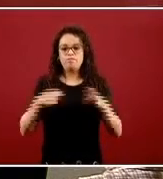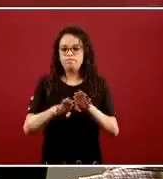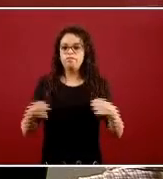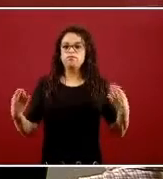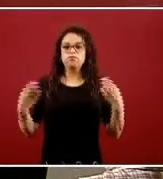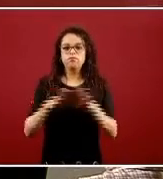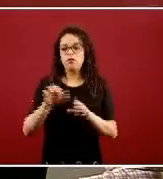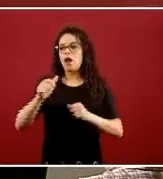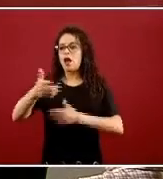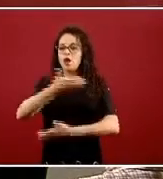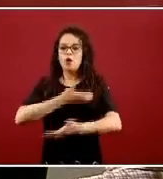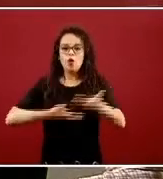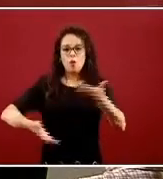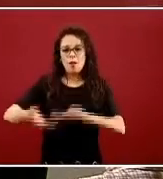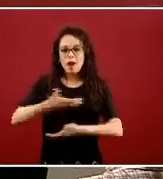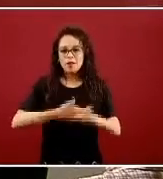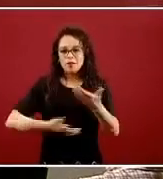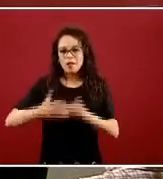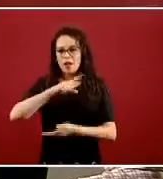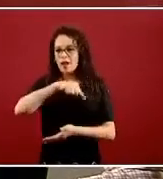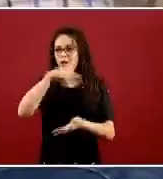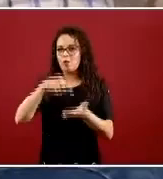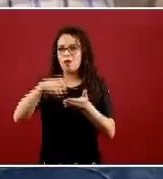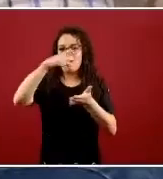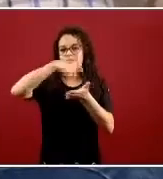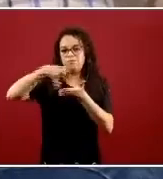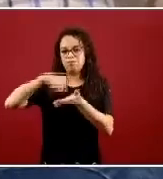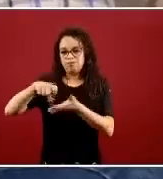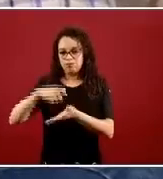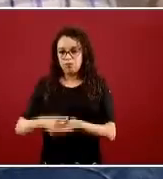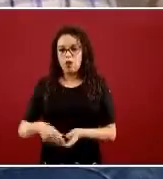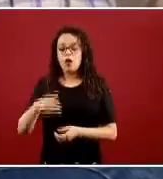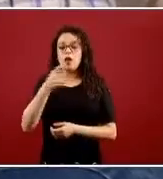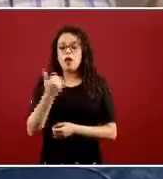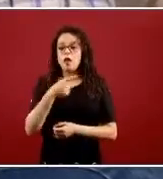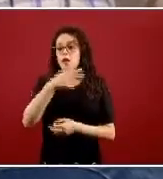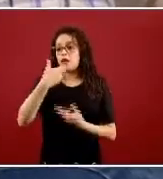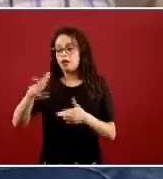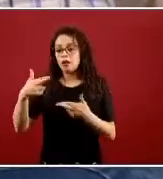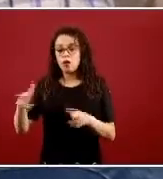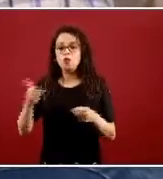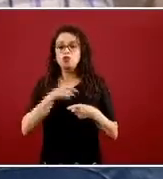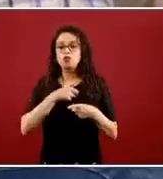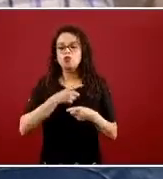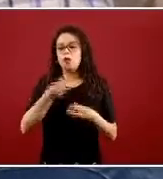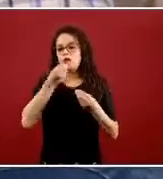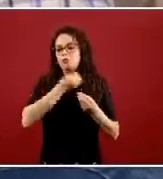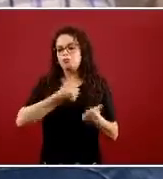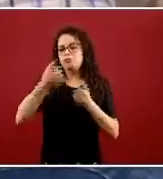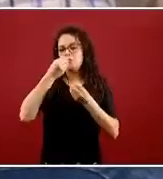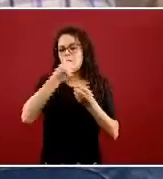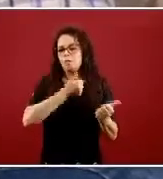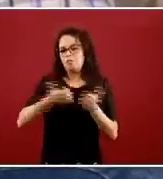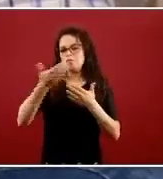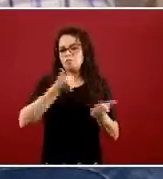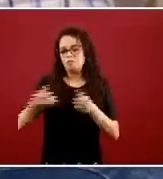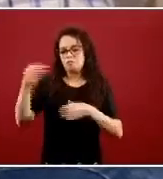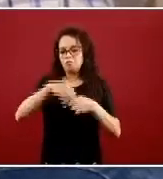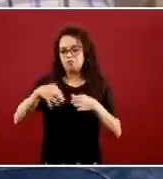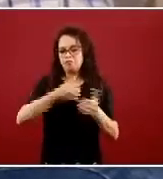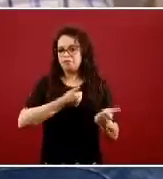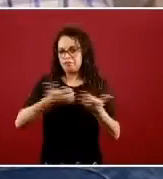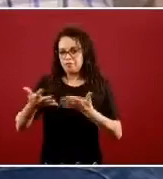comerciales. Los restaurantes ya desde ayer solamente comida para llevar. Hay gente que, bueno, pues está espantada,